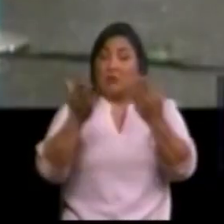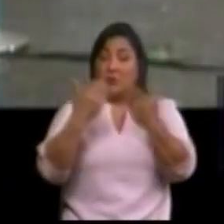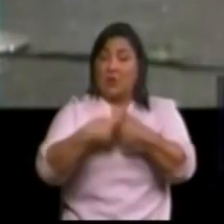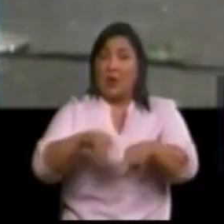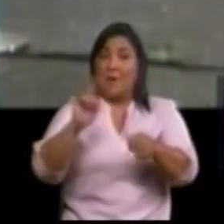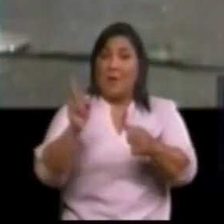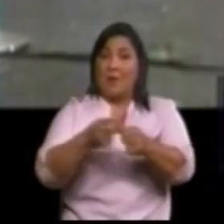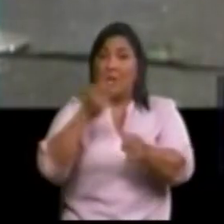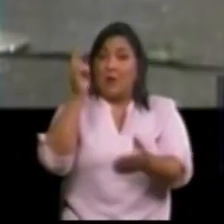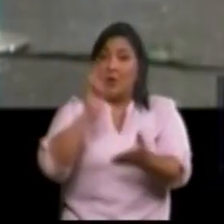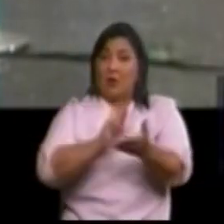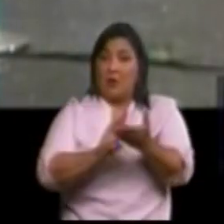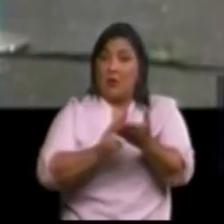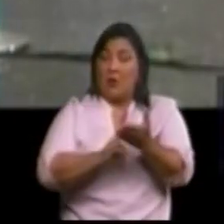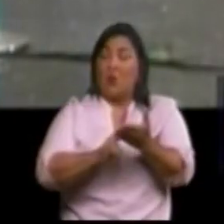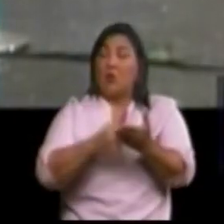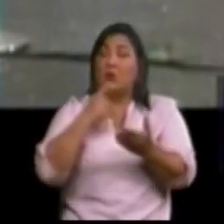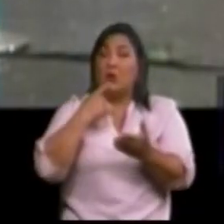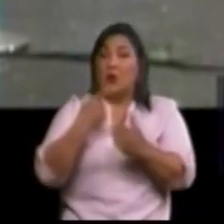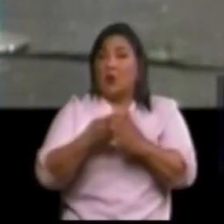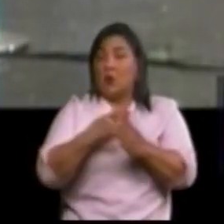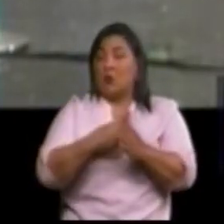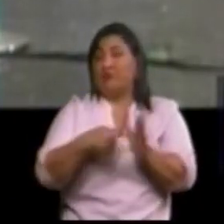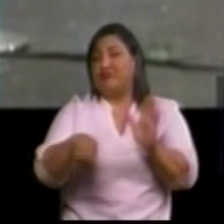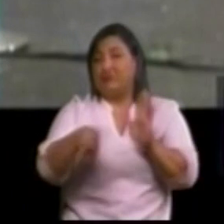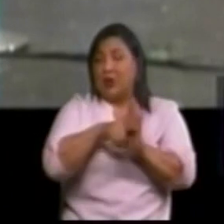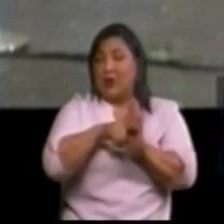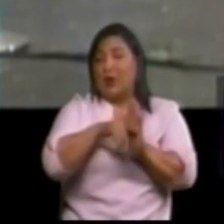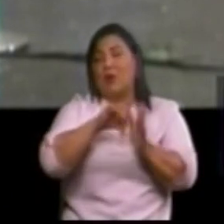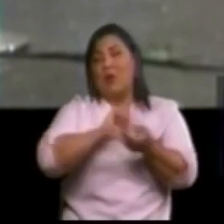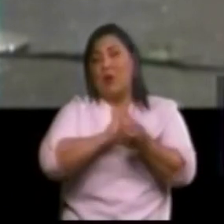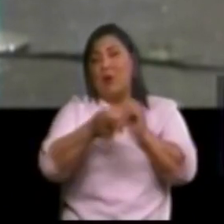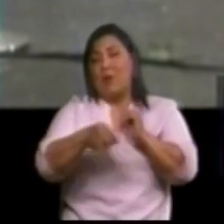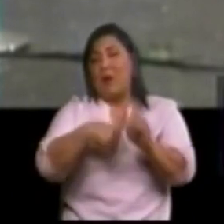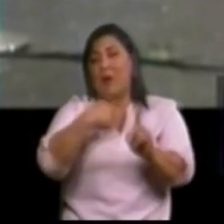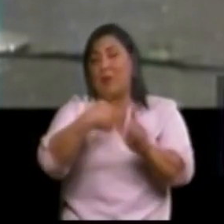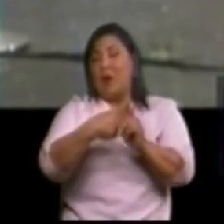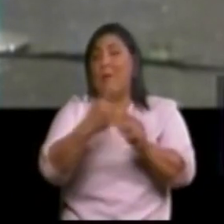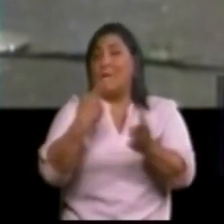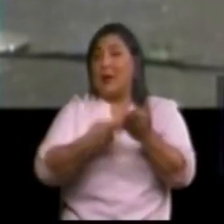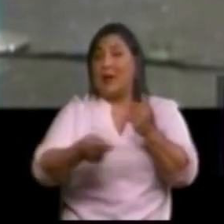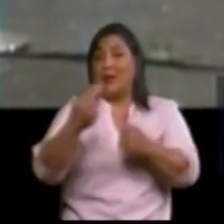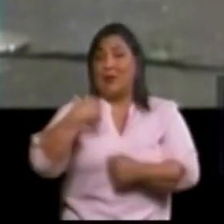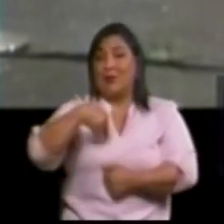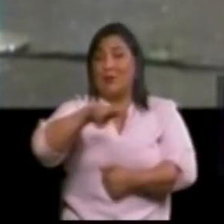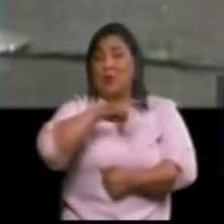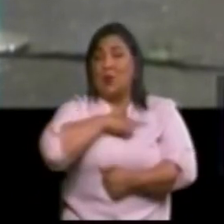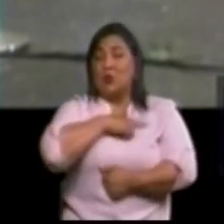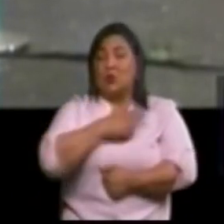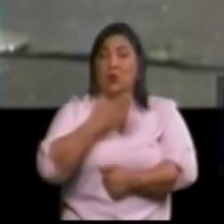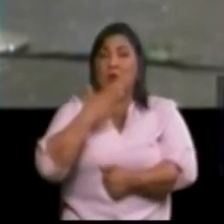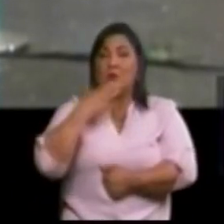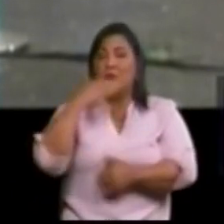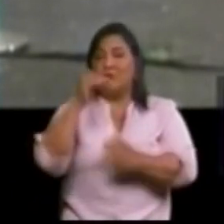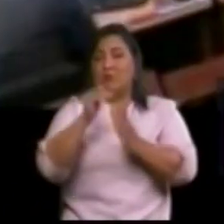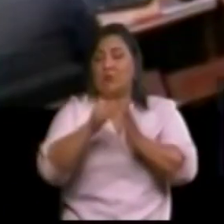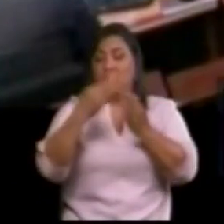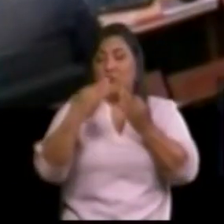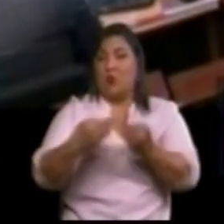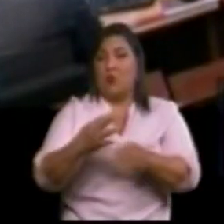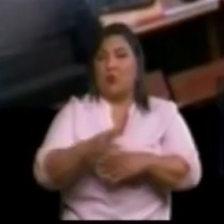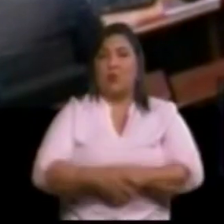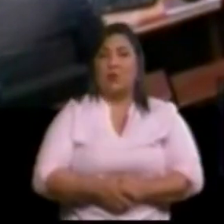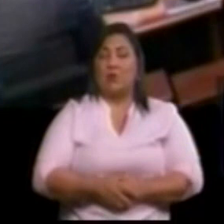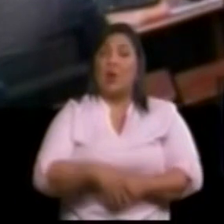primer debate, la compilación de lo negativo y lo positivo para nosotros llegar pues a tener unos textos ya consensuados.